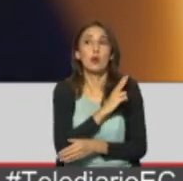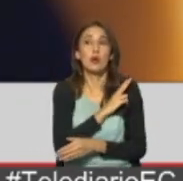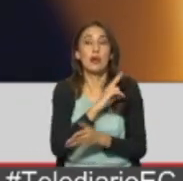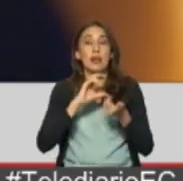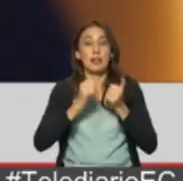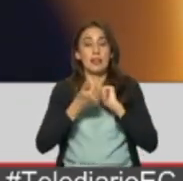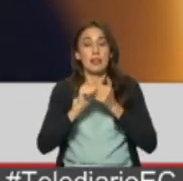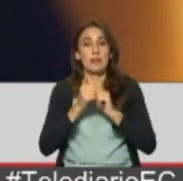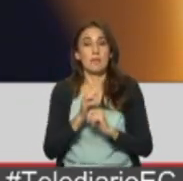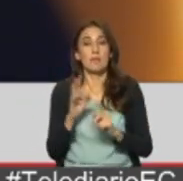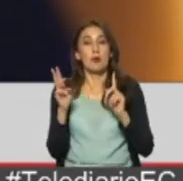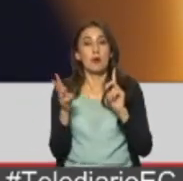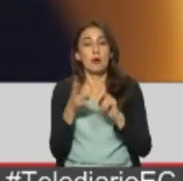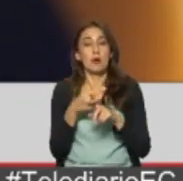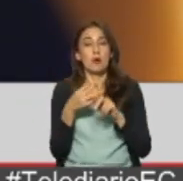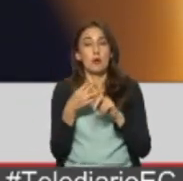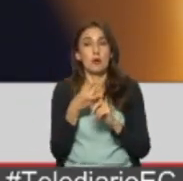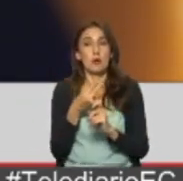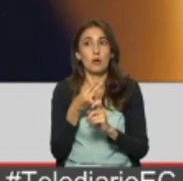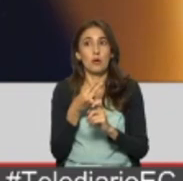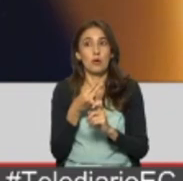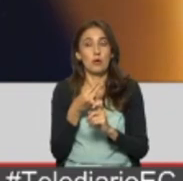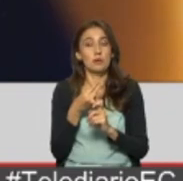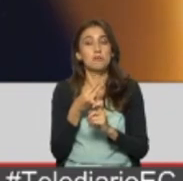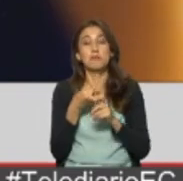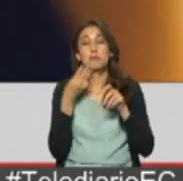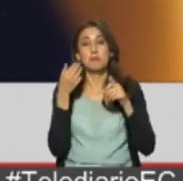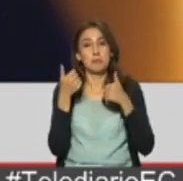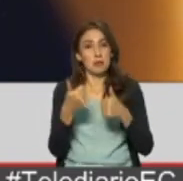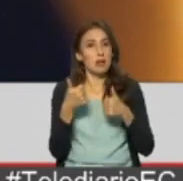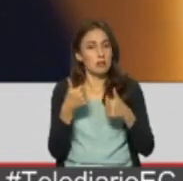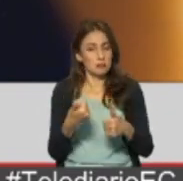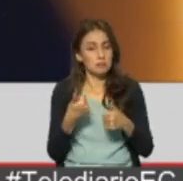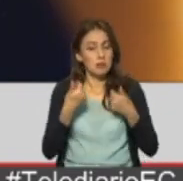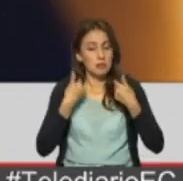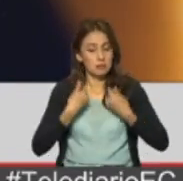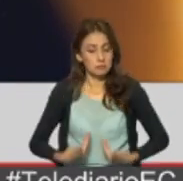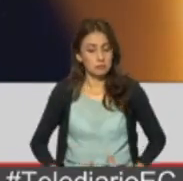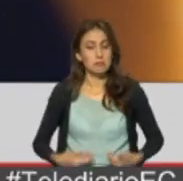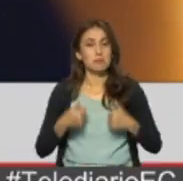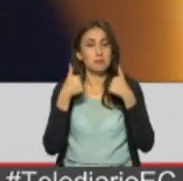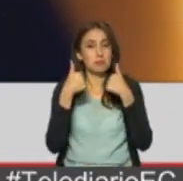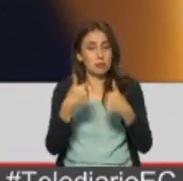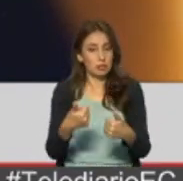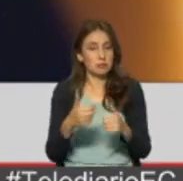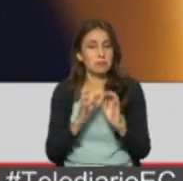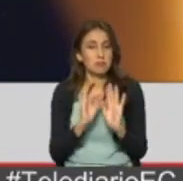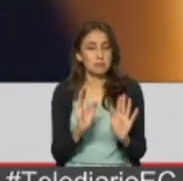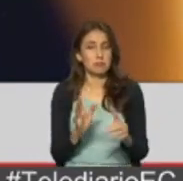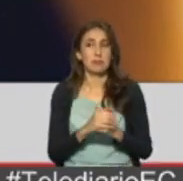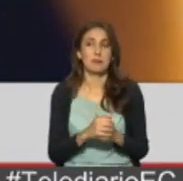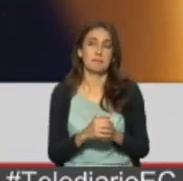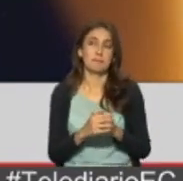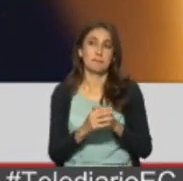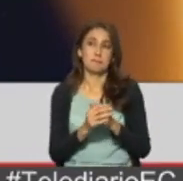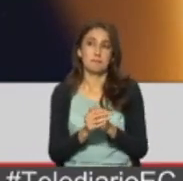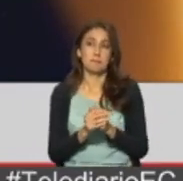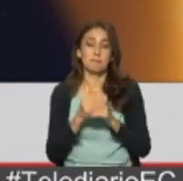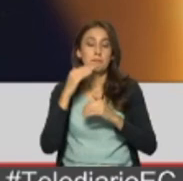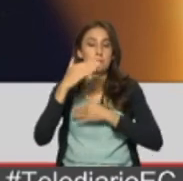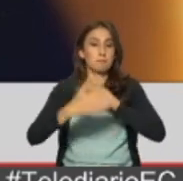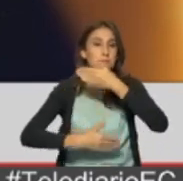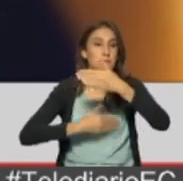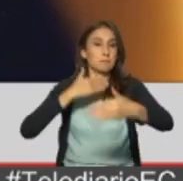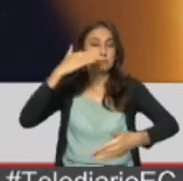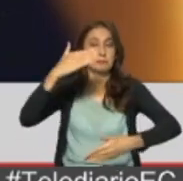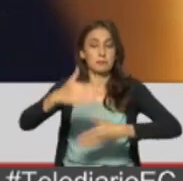Deportes. Están físicamente bien, están emocionalmente bien. Obviamente el paso de los días